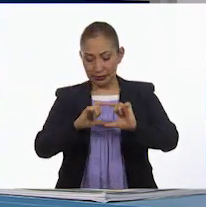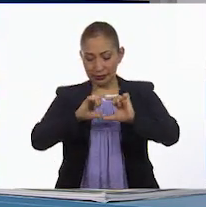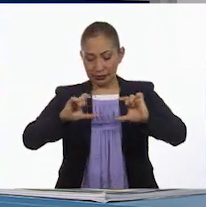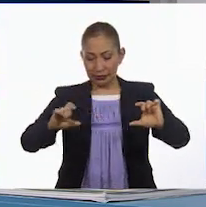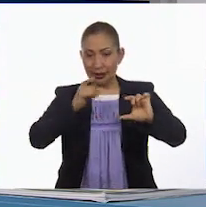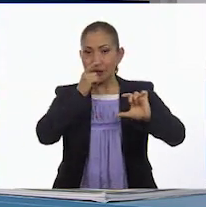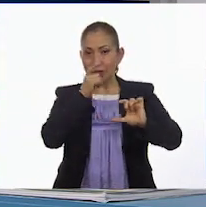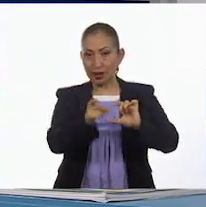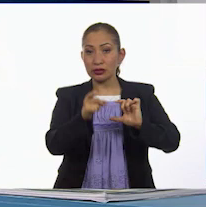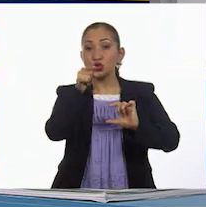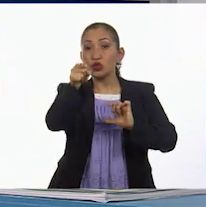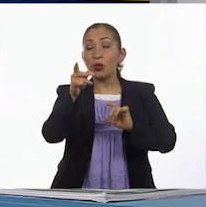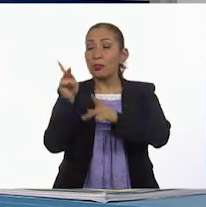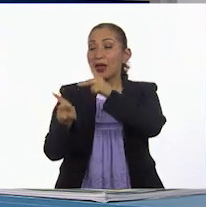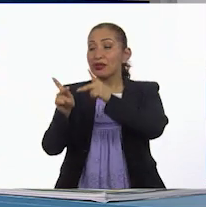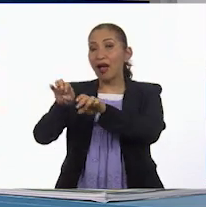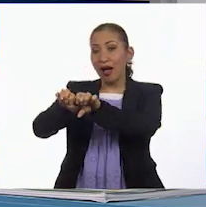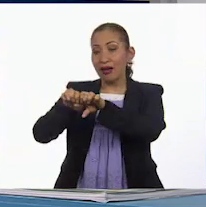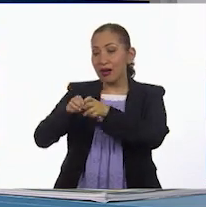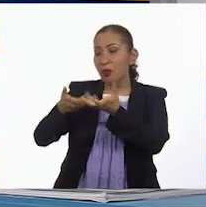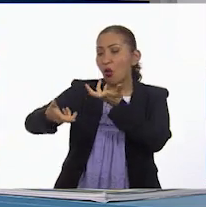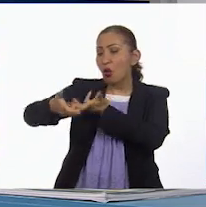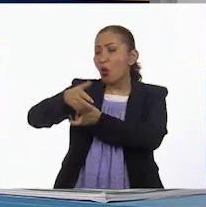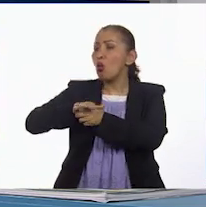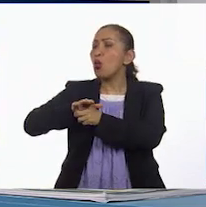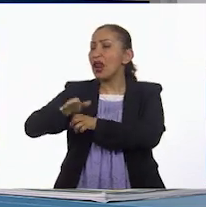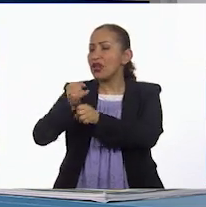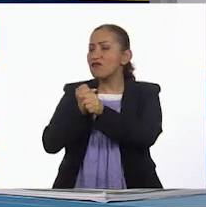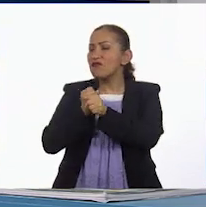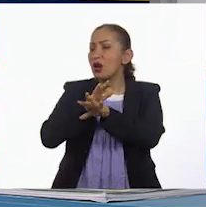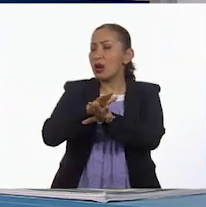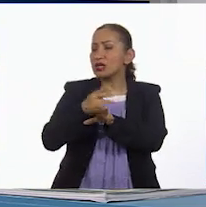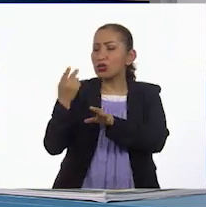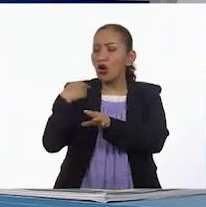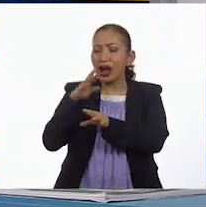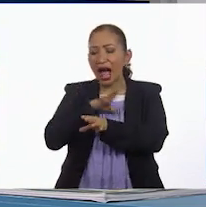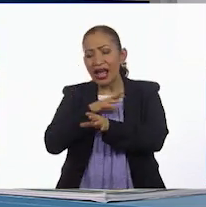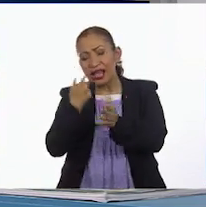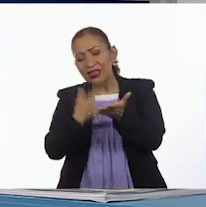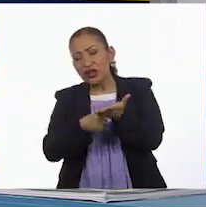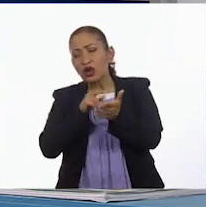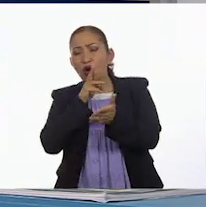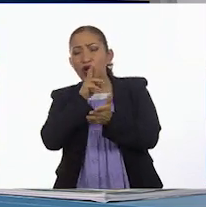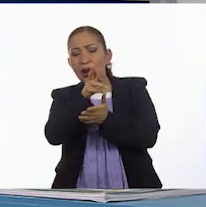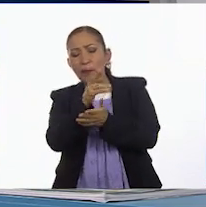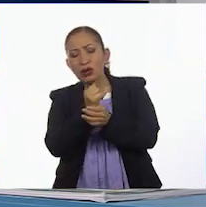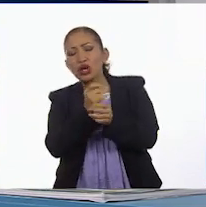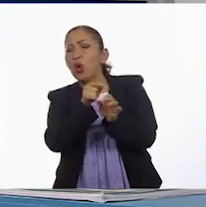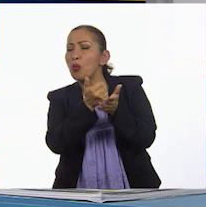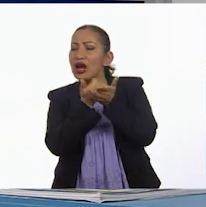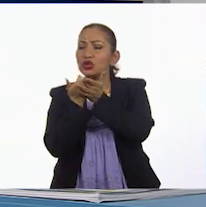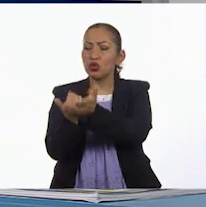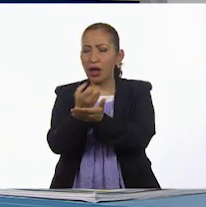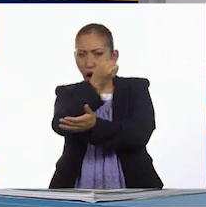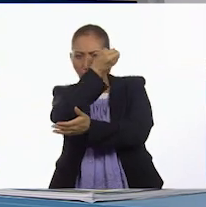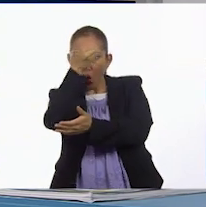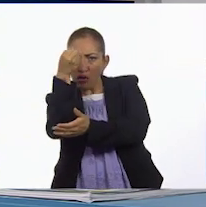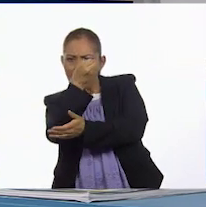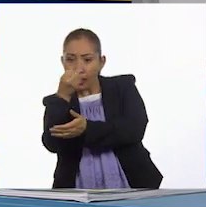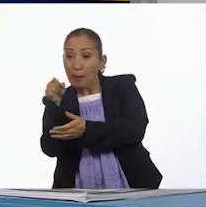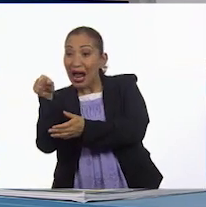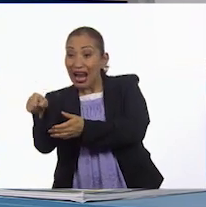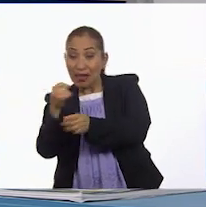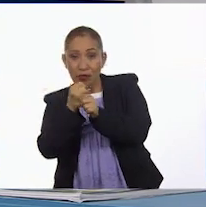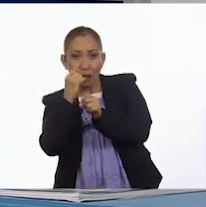página y dice, comenta con tu equipo qué tipo de información presenta el reportaje y cómo contribuye a su organización para que